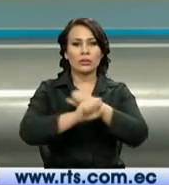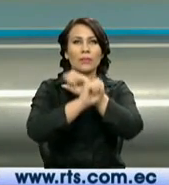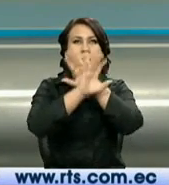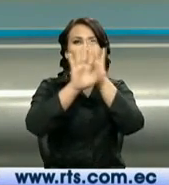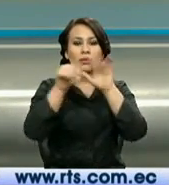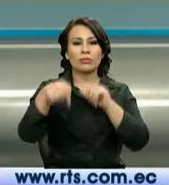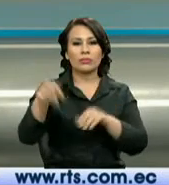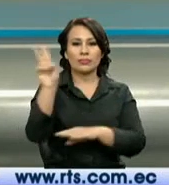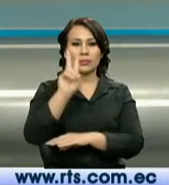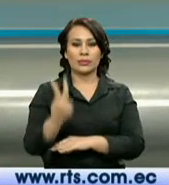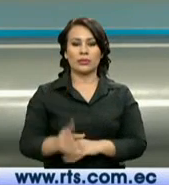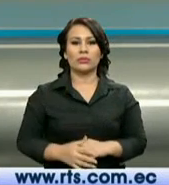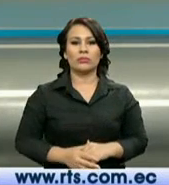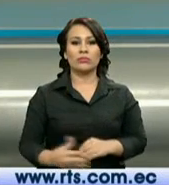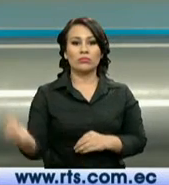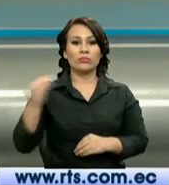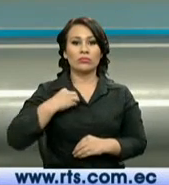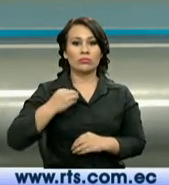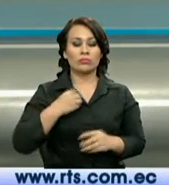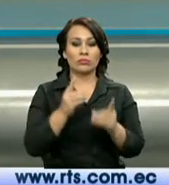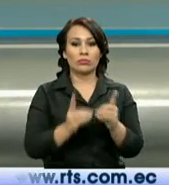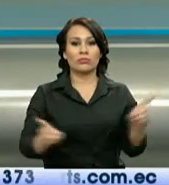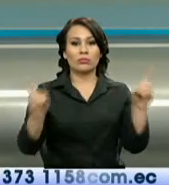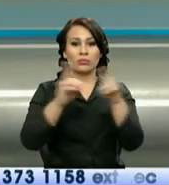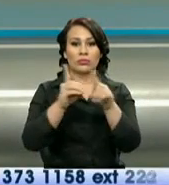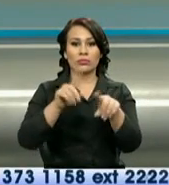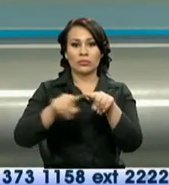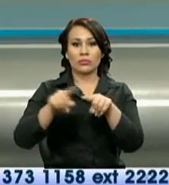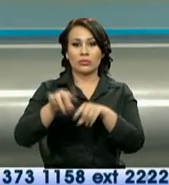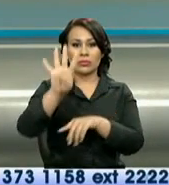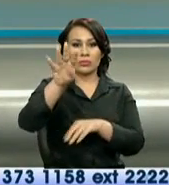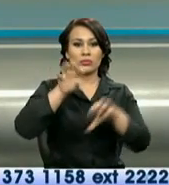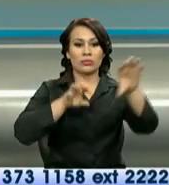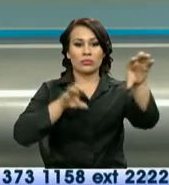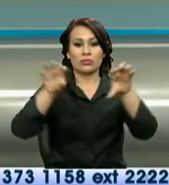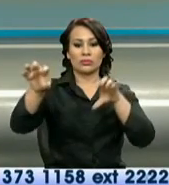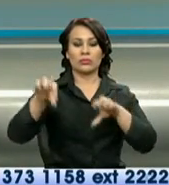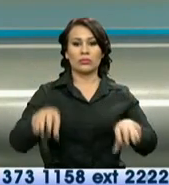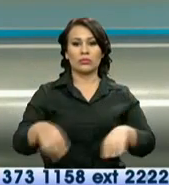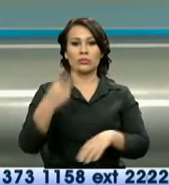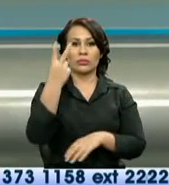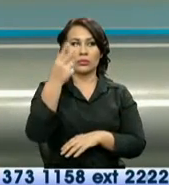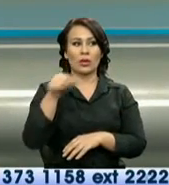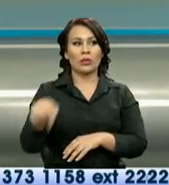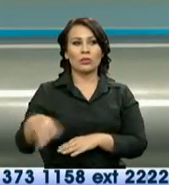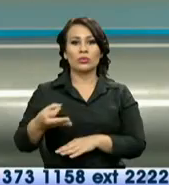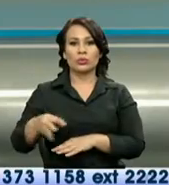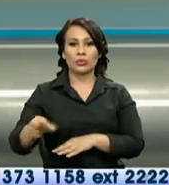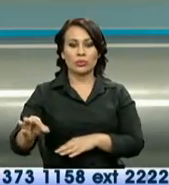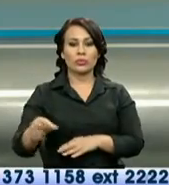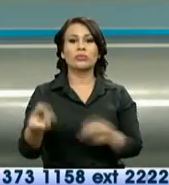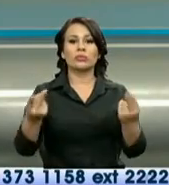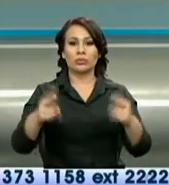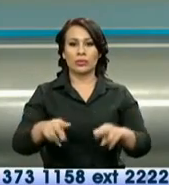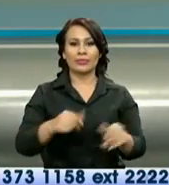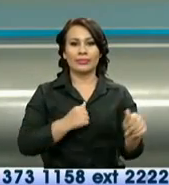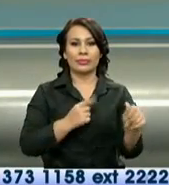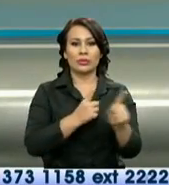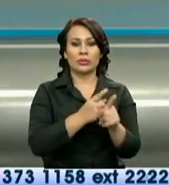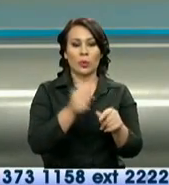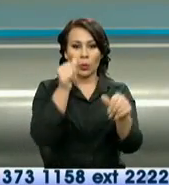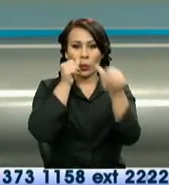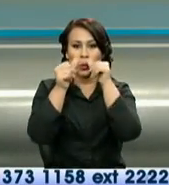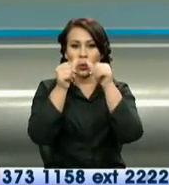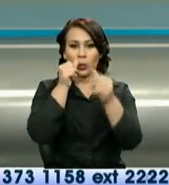este viernes. Según datos, operaba en 4 puntos del sur de la ciudad y en 2 del Cantón Durán. Además, se incautó cocaína y marihuana.